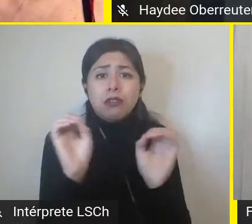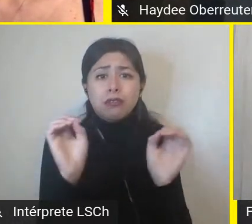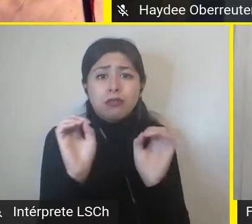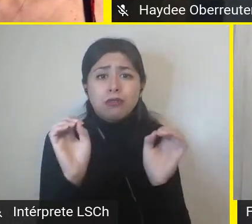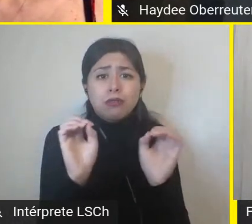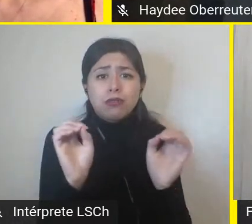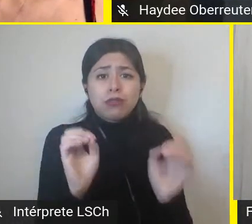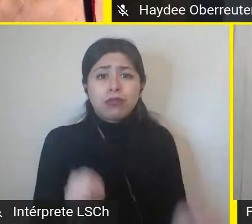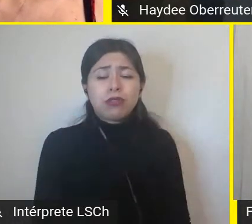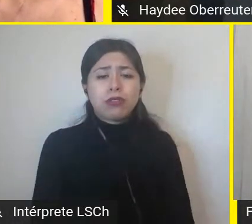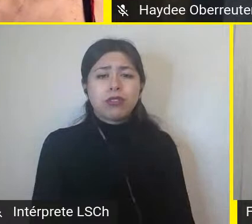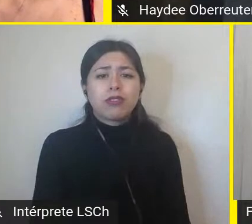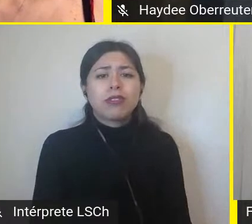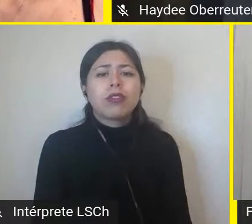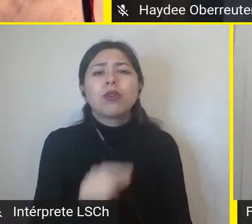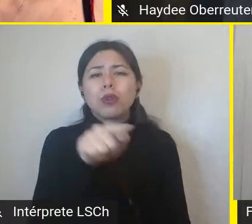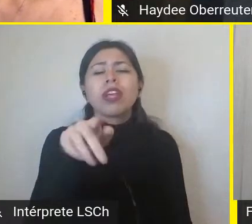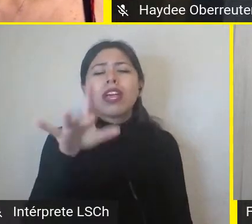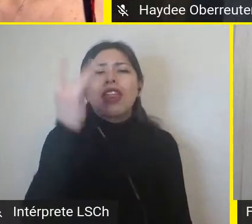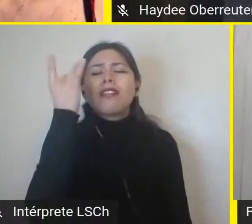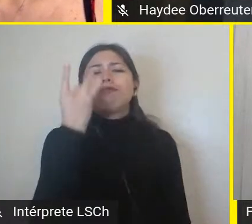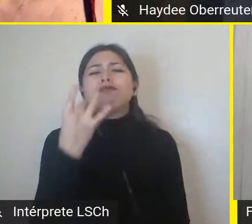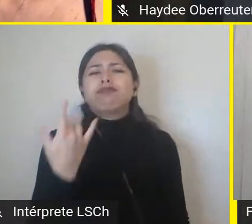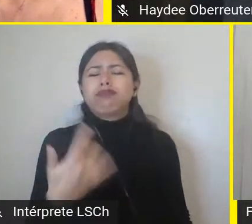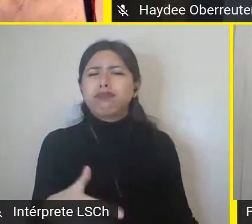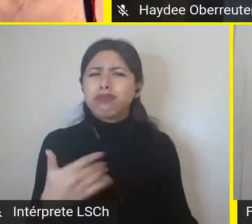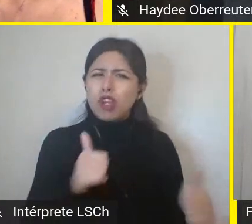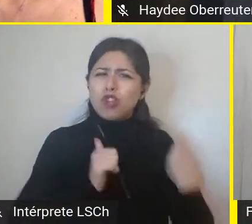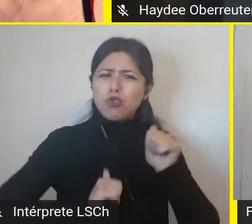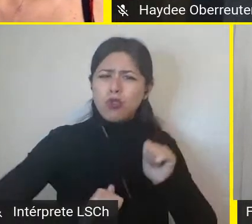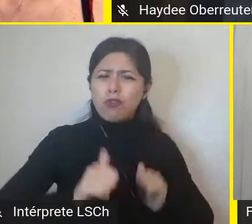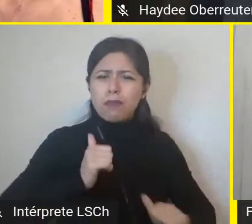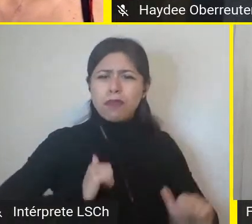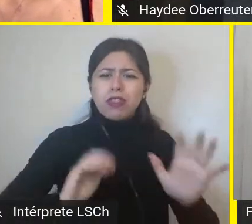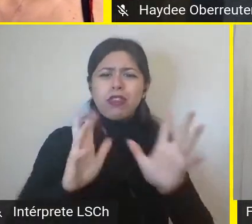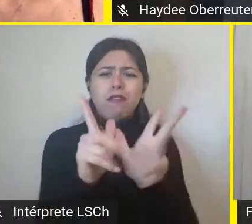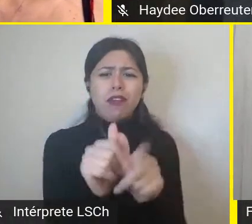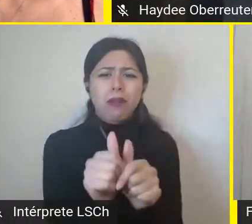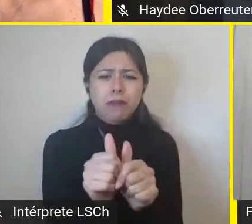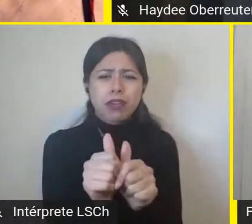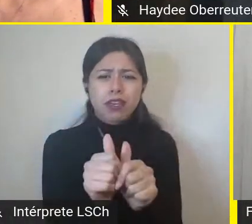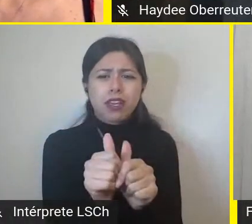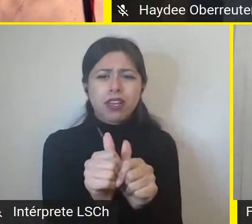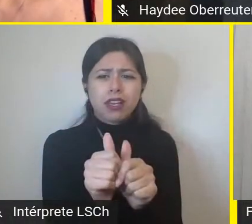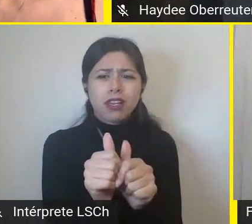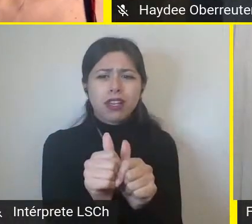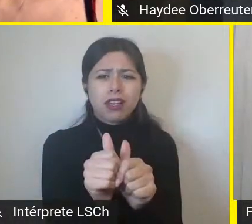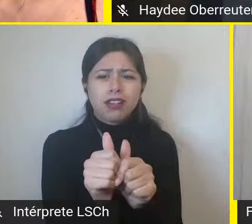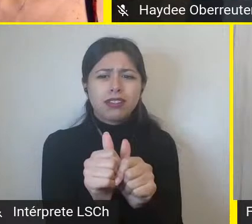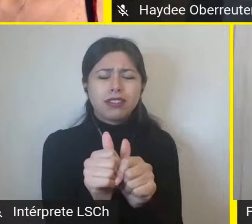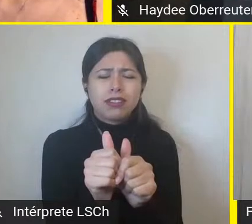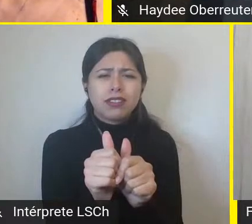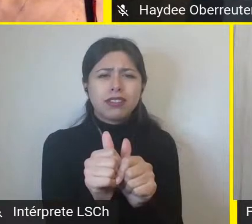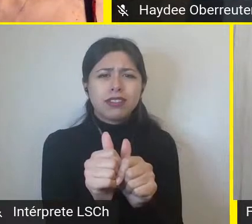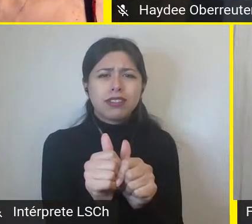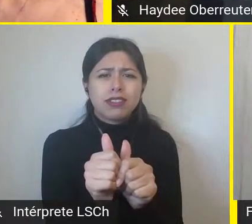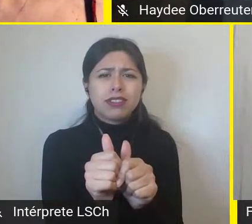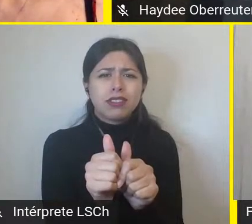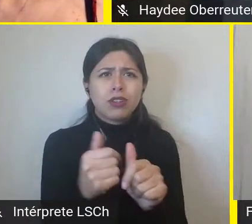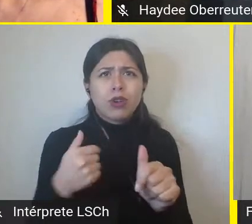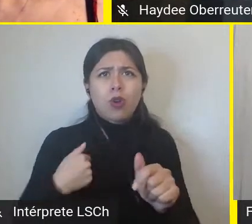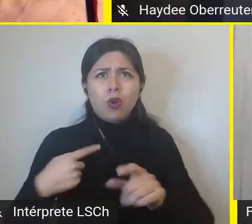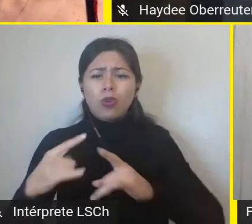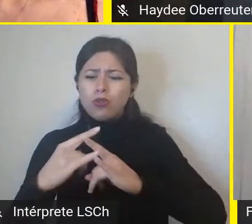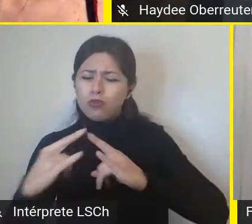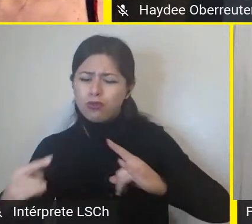Fíjense el sufrimiento para una familia, ¿no? Tener que regresar a aquello de donde siempre quiso salir, por ejemplo,